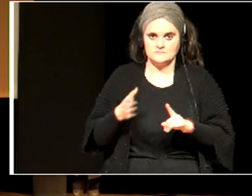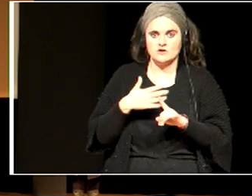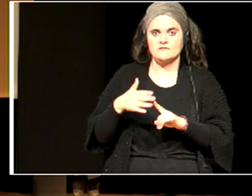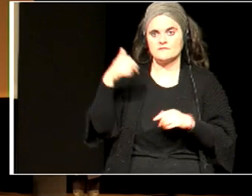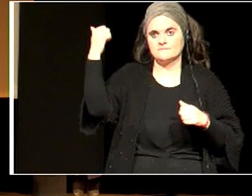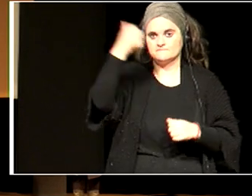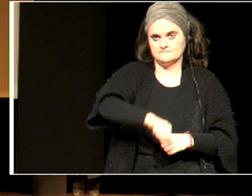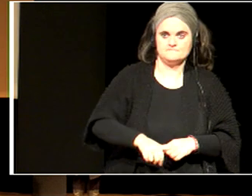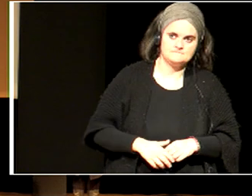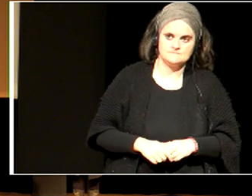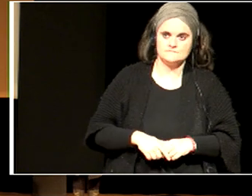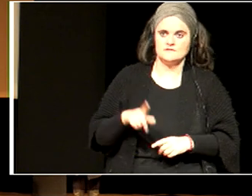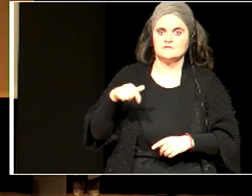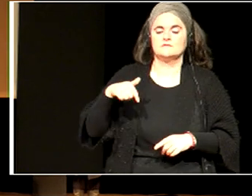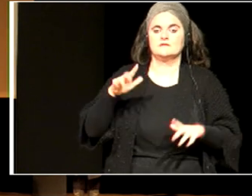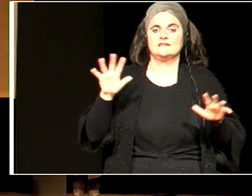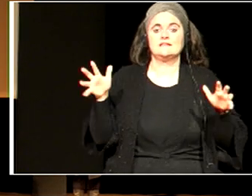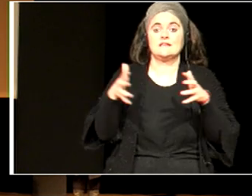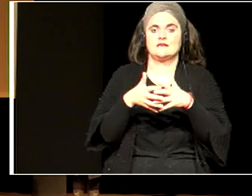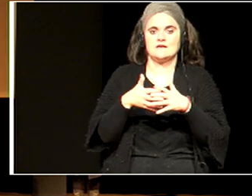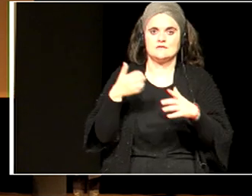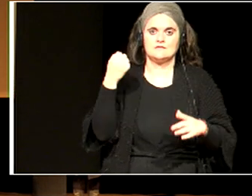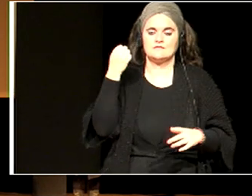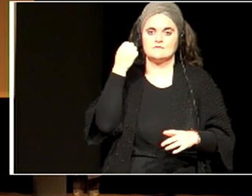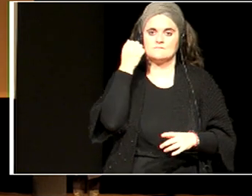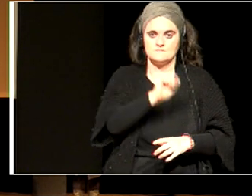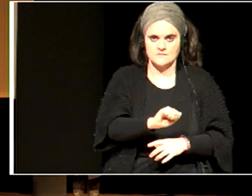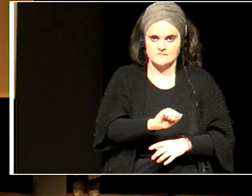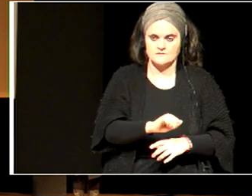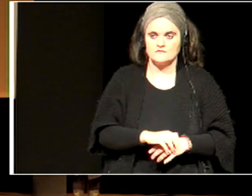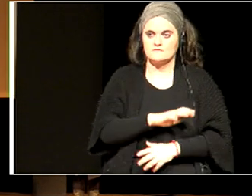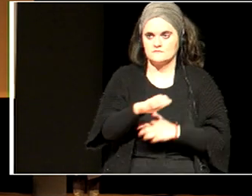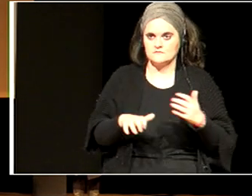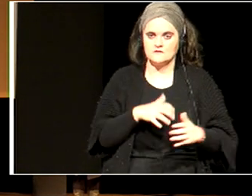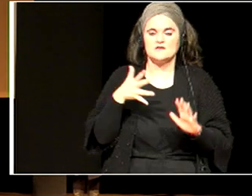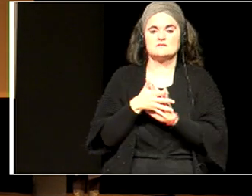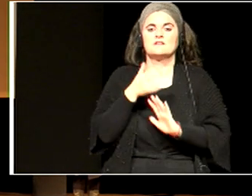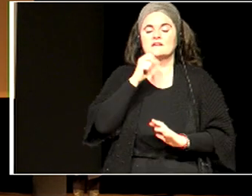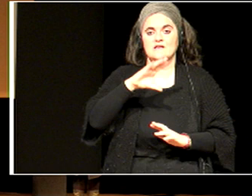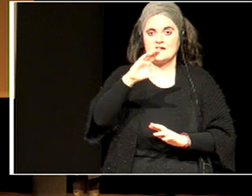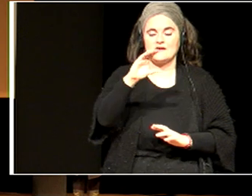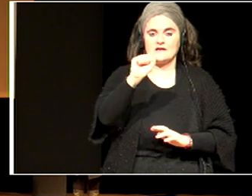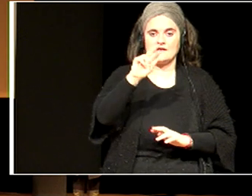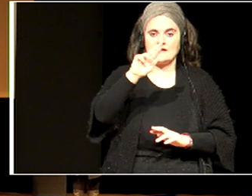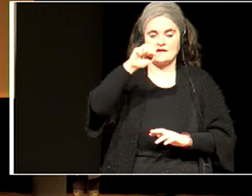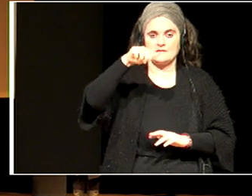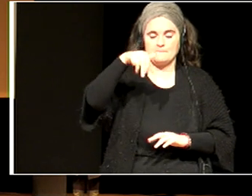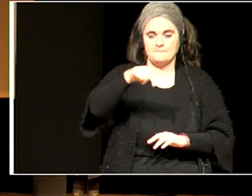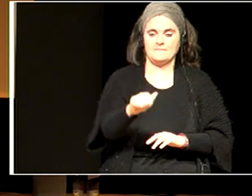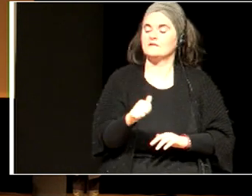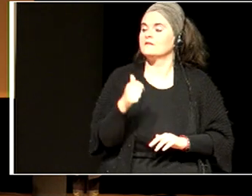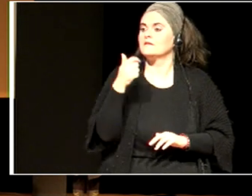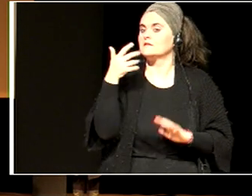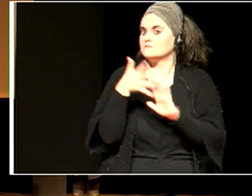incluyendo las ciber violencias que esto por supuesto quien mejor lo explica es carmen ruiz repollo incluyendo todas